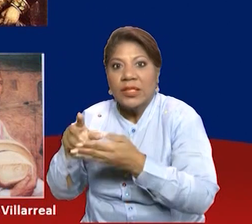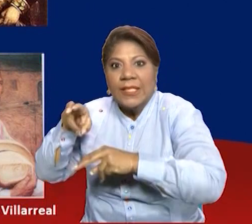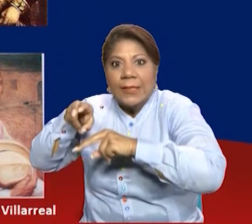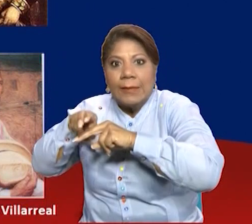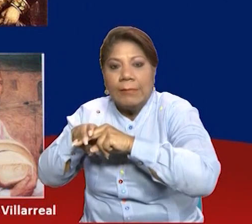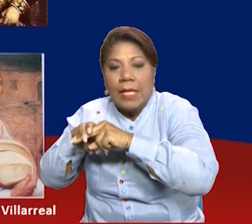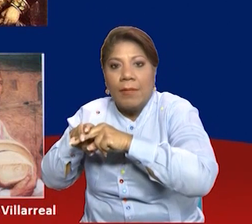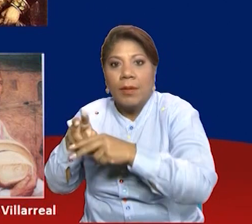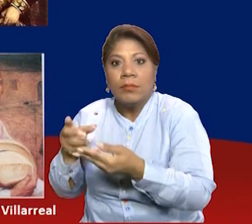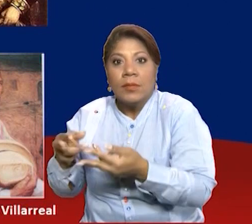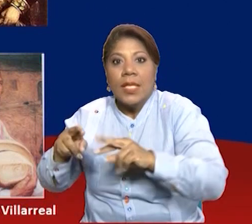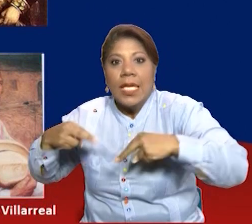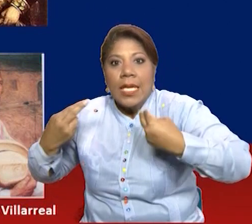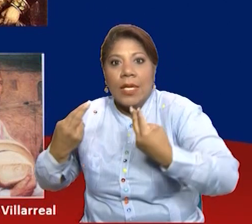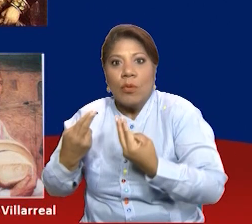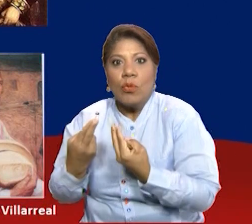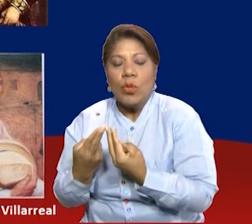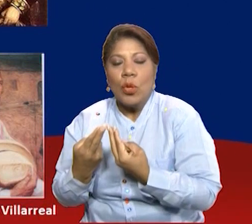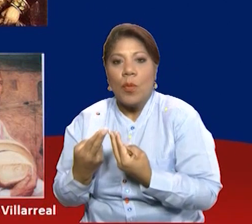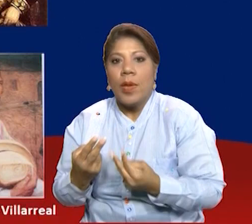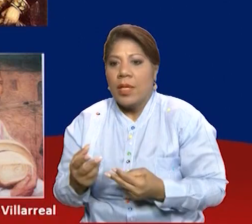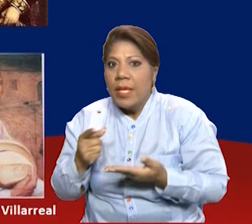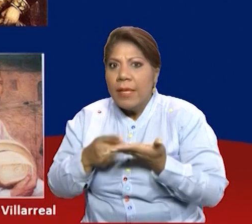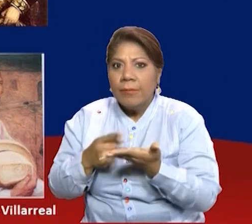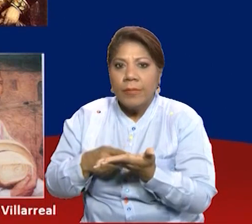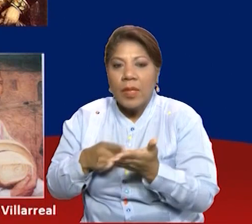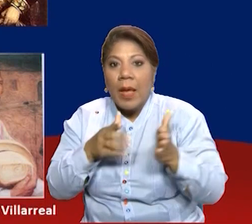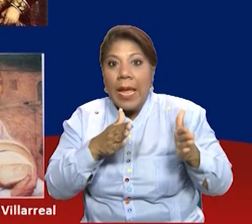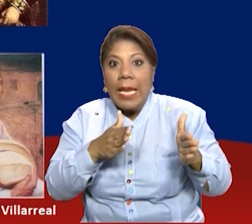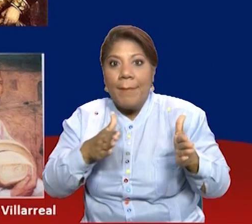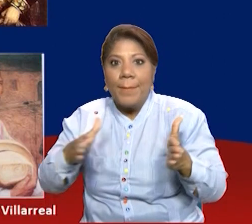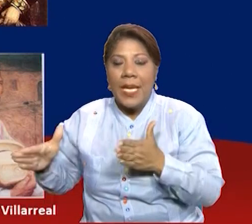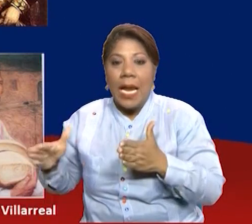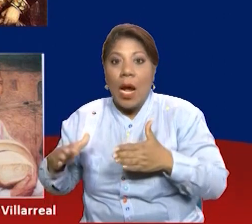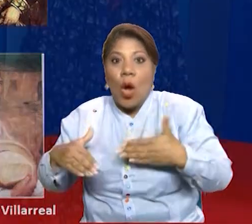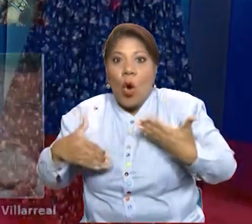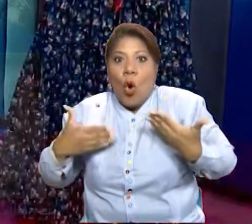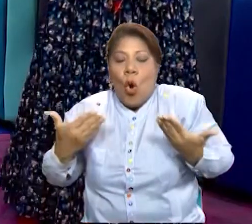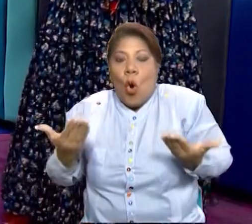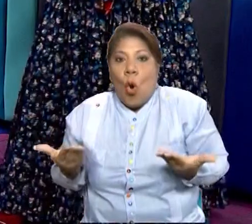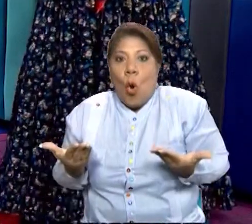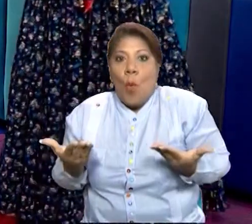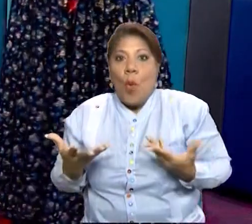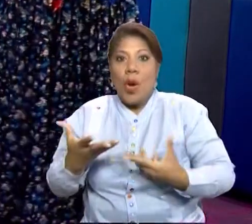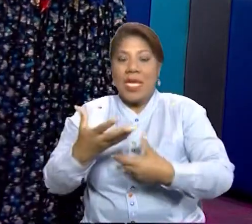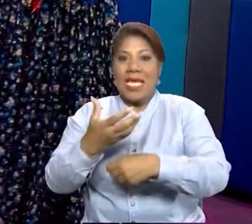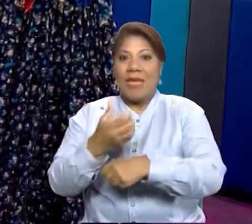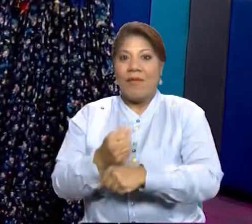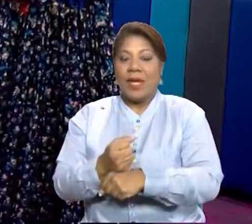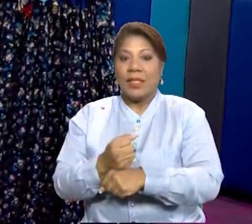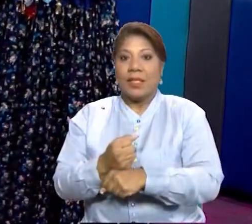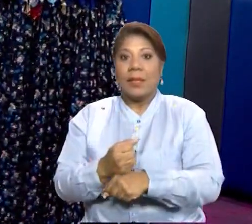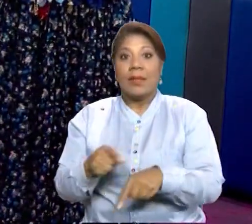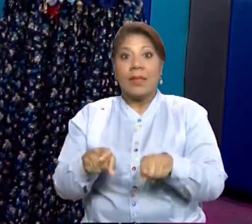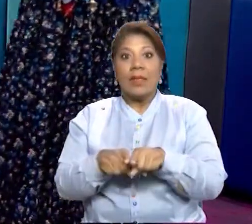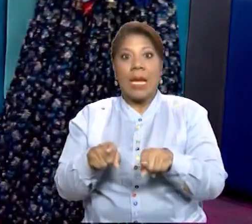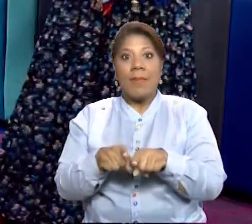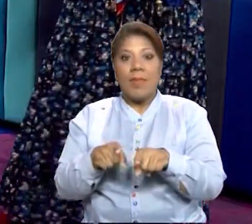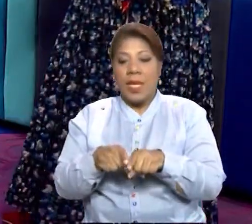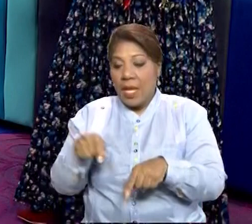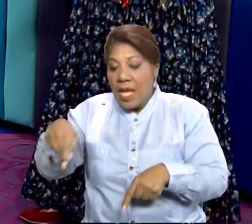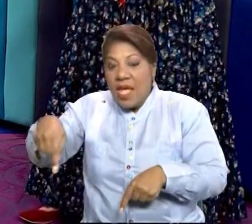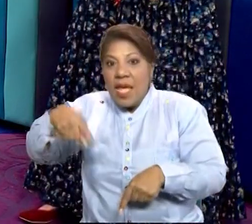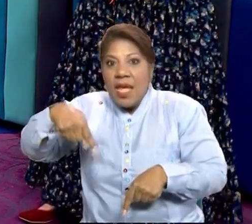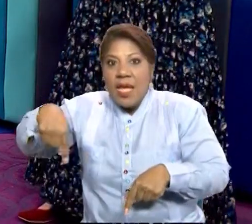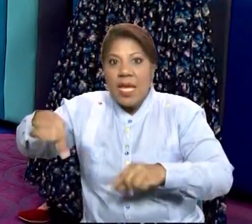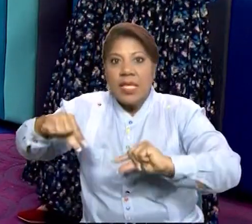ellos hacían sus preparaciones, se armaron, se unieron a ellas también una mujer.